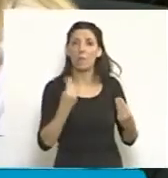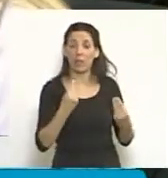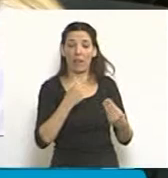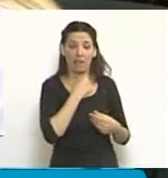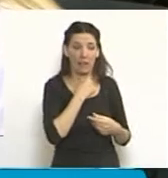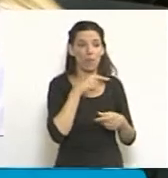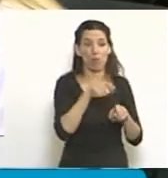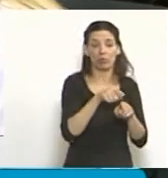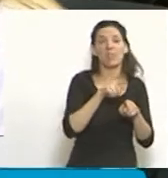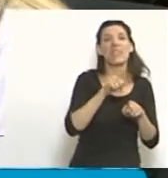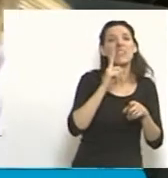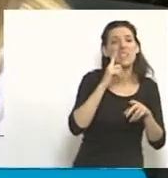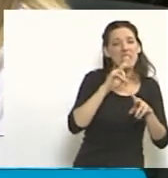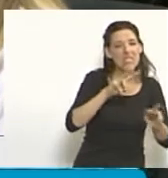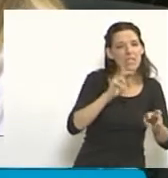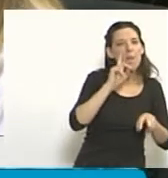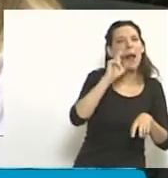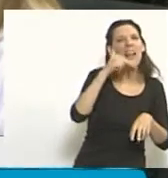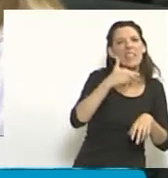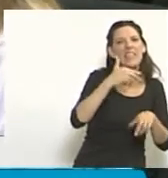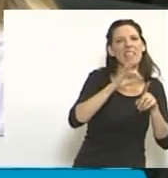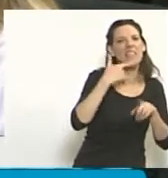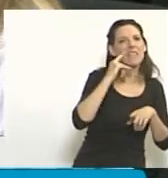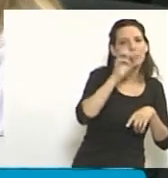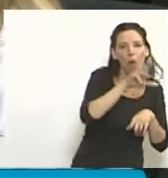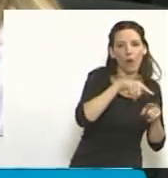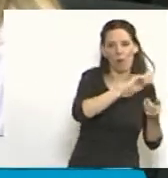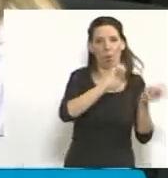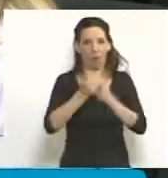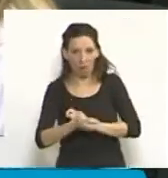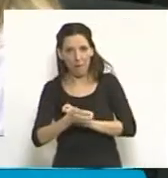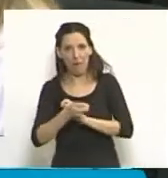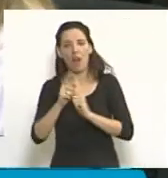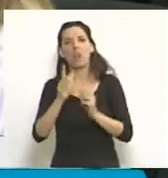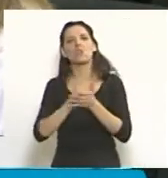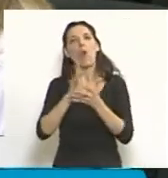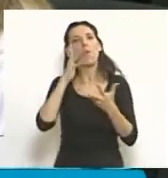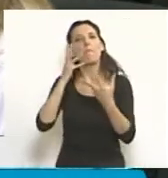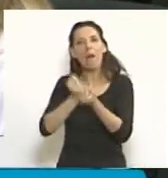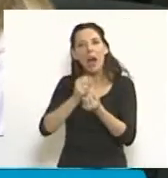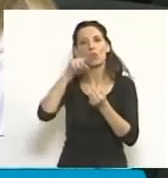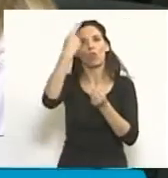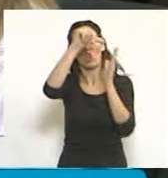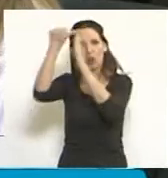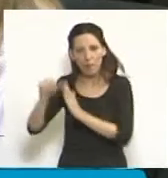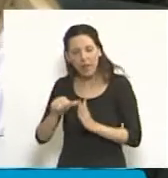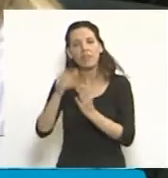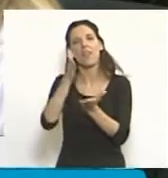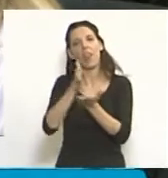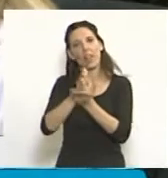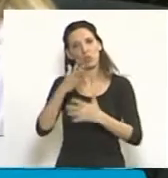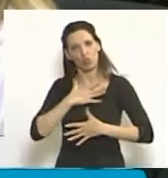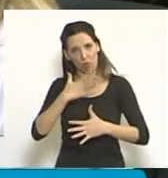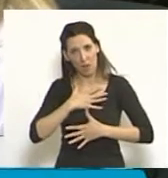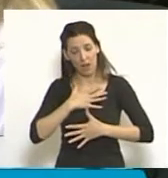sistema inquisitivo para incorporar el modelo que exige la Constitución y los pactos internacionales de derechos humanos. En